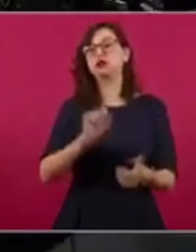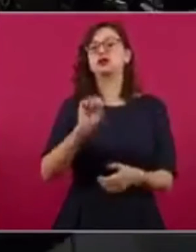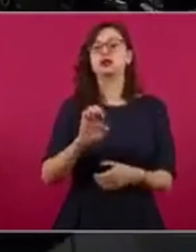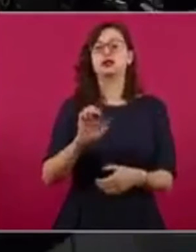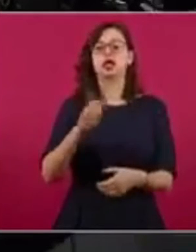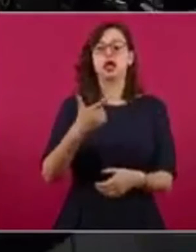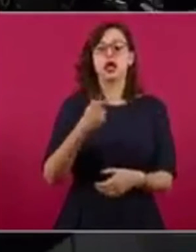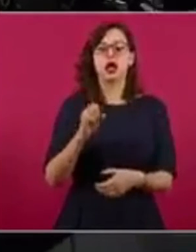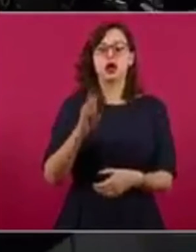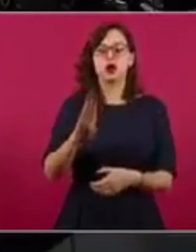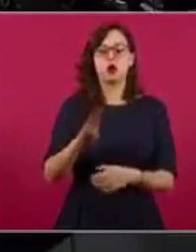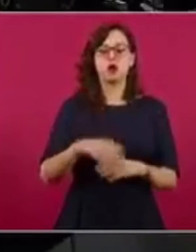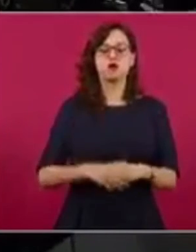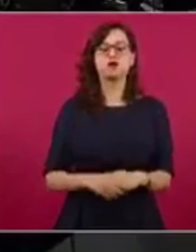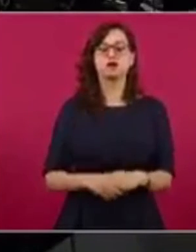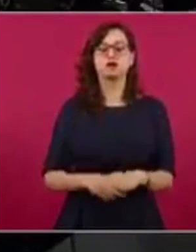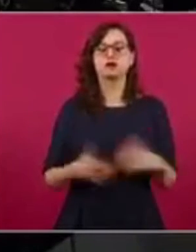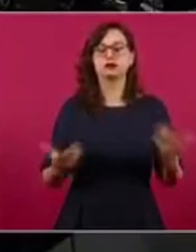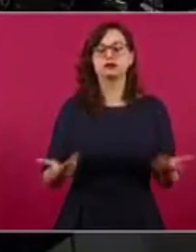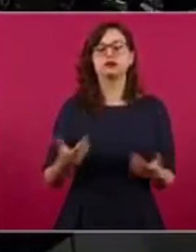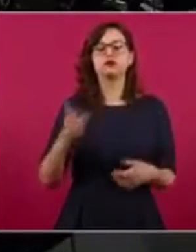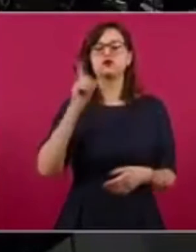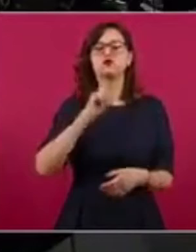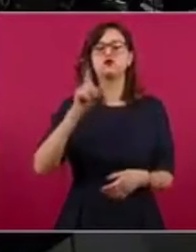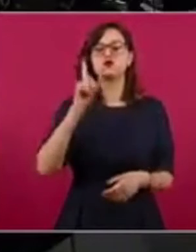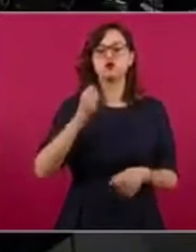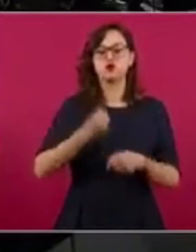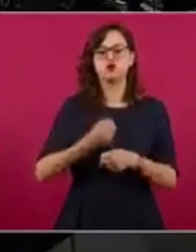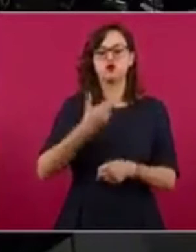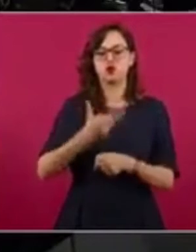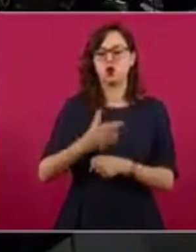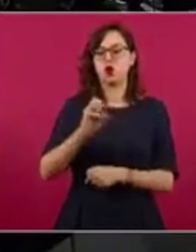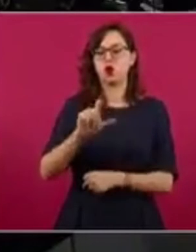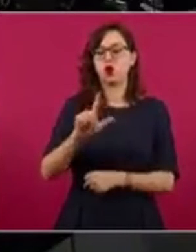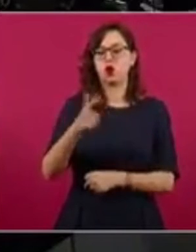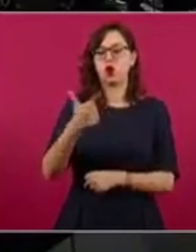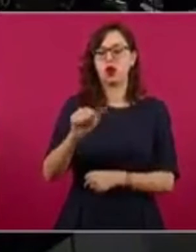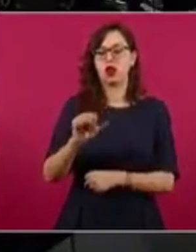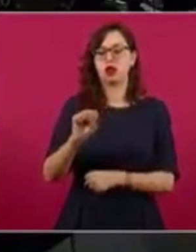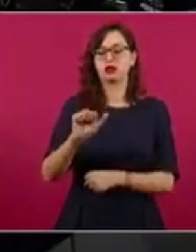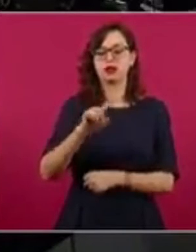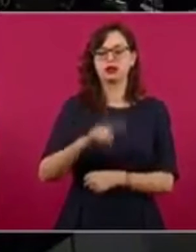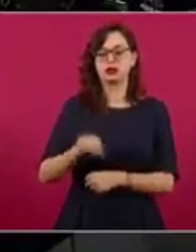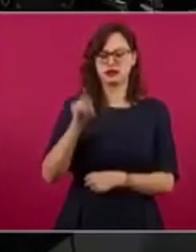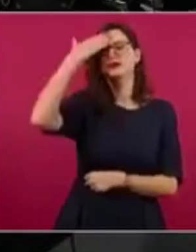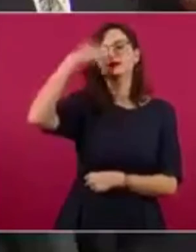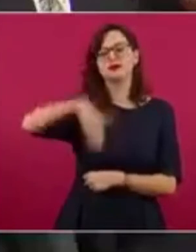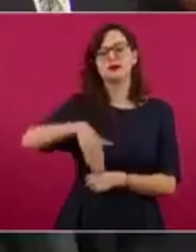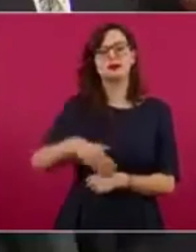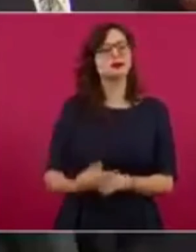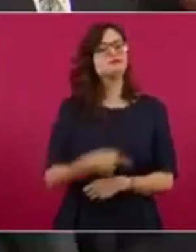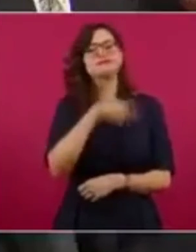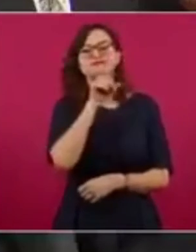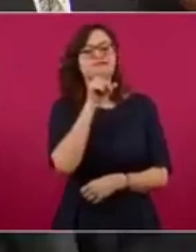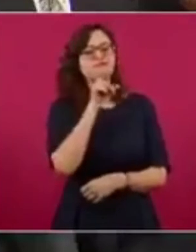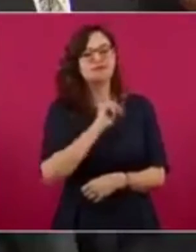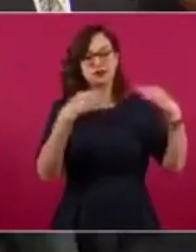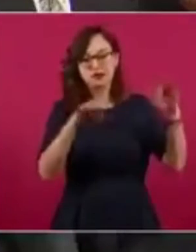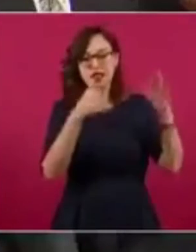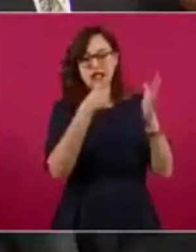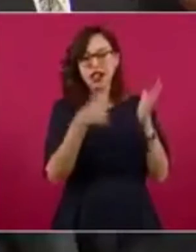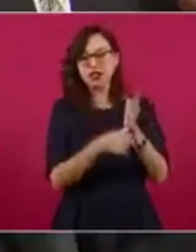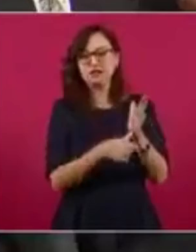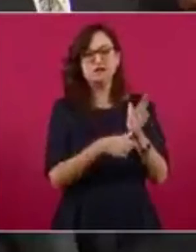ese entonces estaba de secretaria de Gobernación Olga Sánchez Cordero, ella está consciente de esta situación, miente, porque aquí señala que